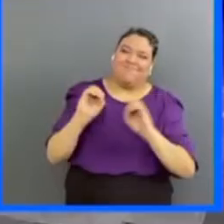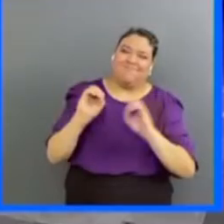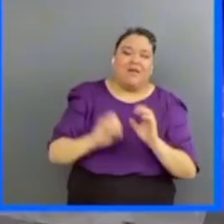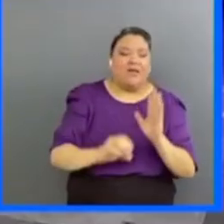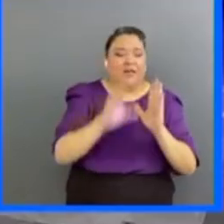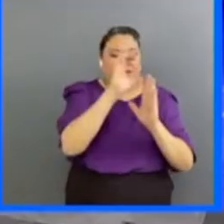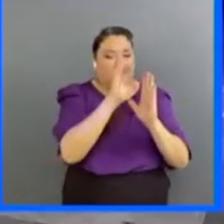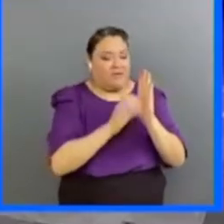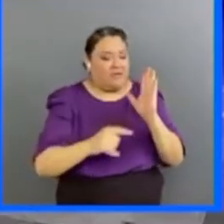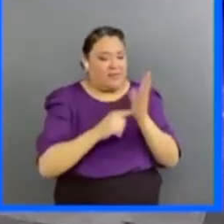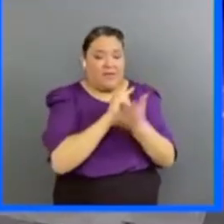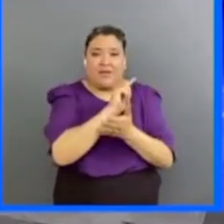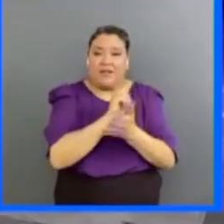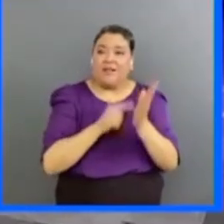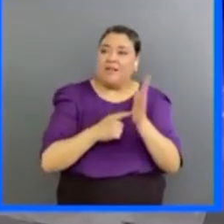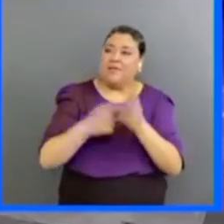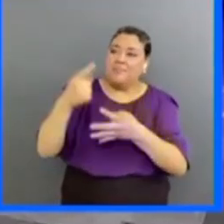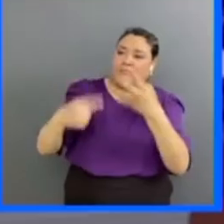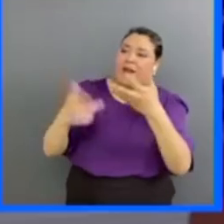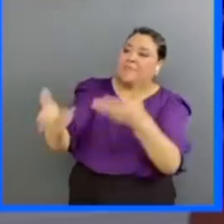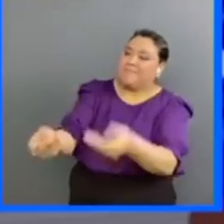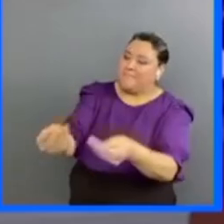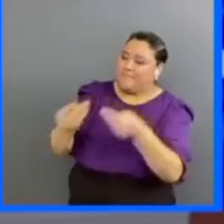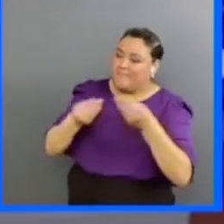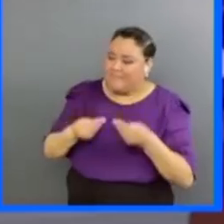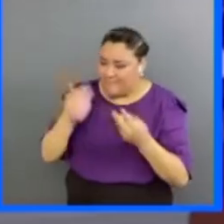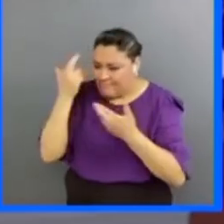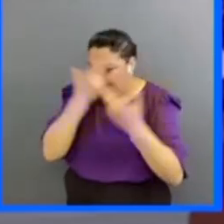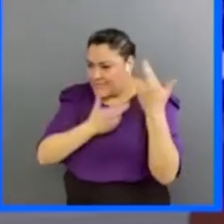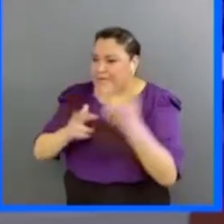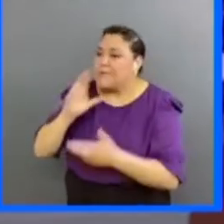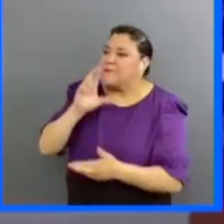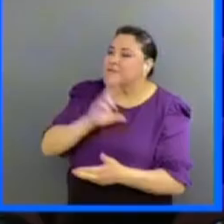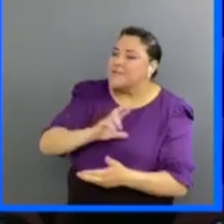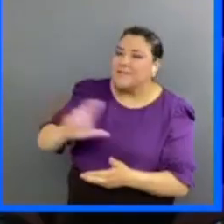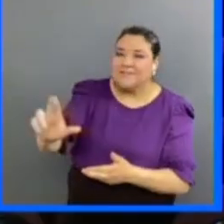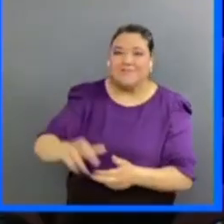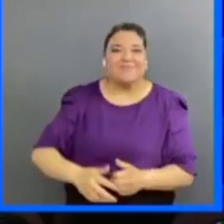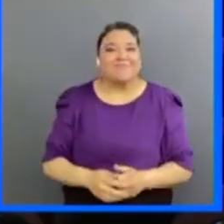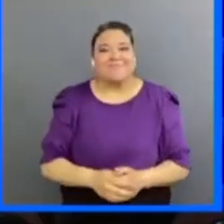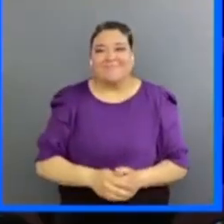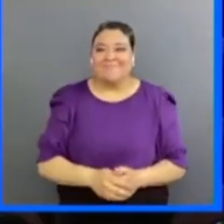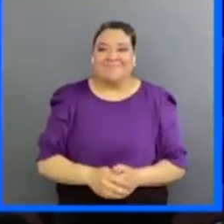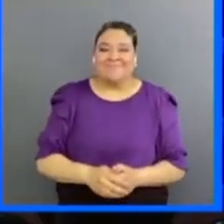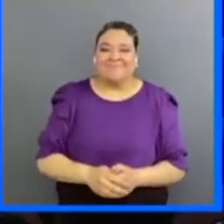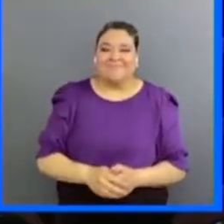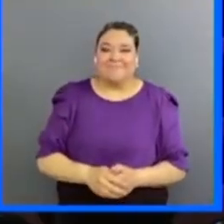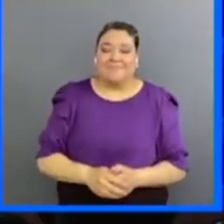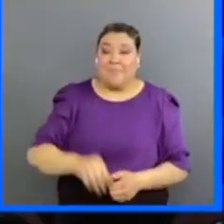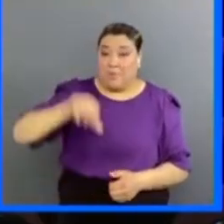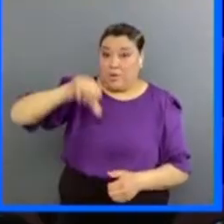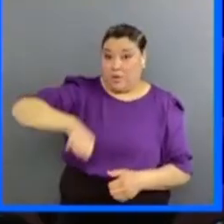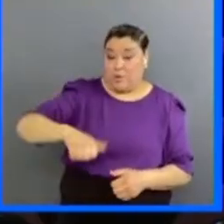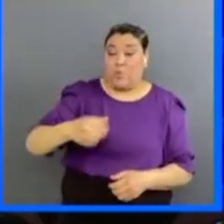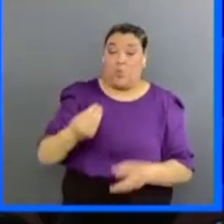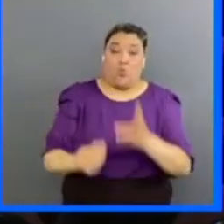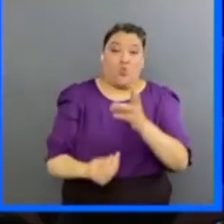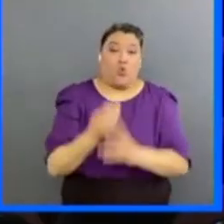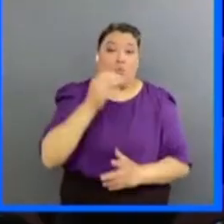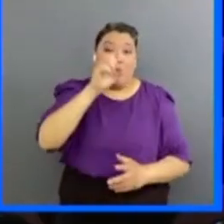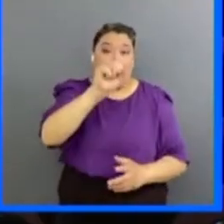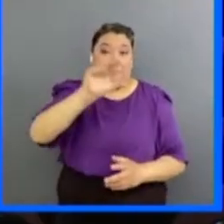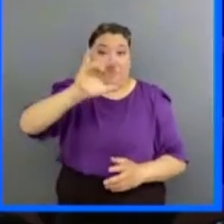ley en la materia para que la Corte revise un amparo directo. Esta Suprema Corte de Justicia de la Nación,